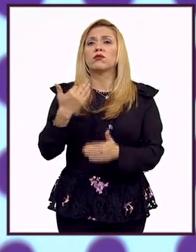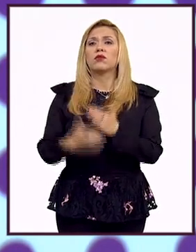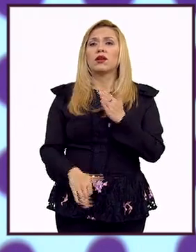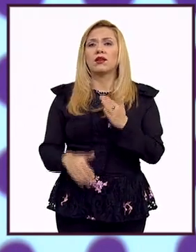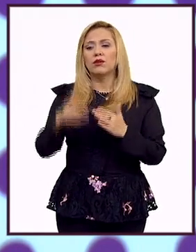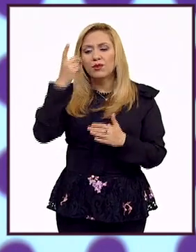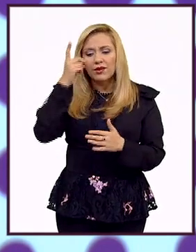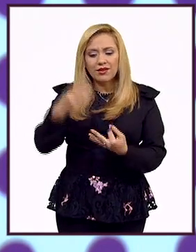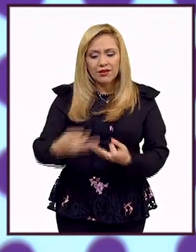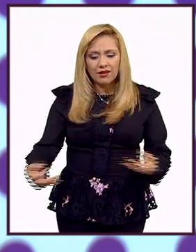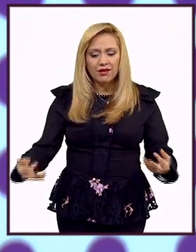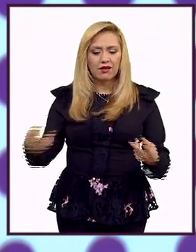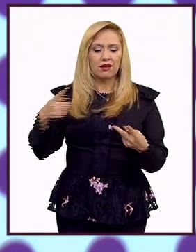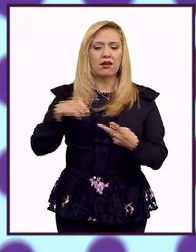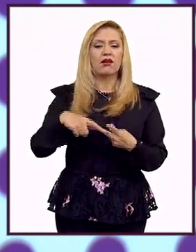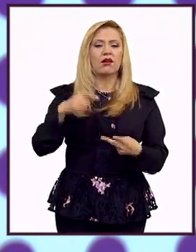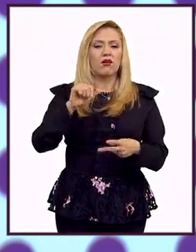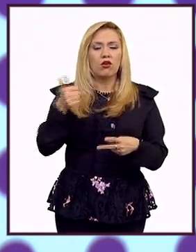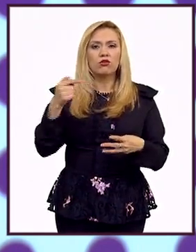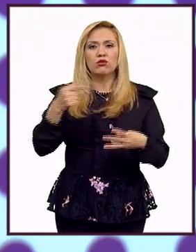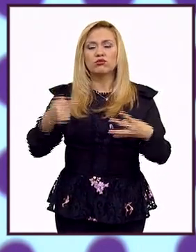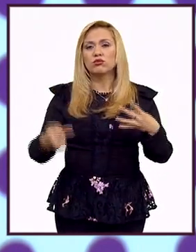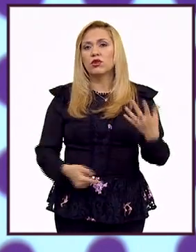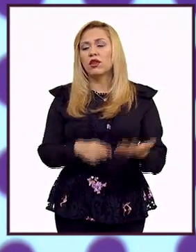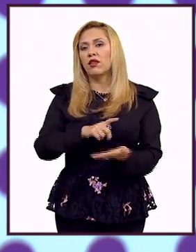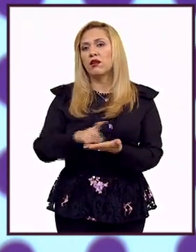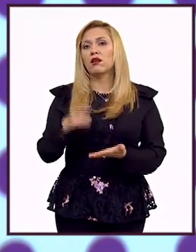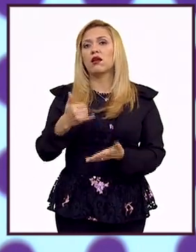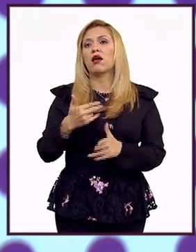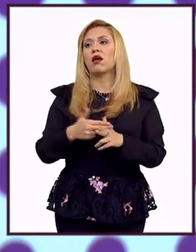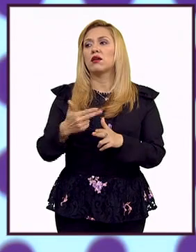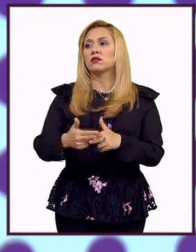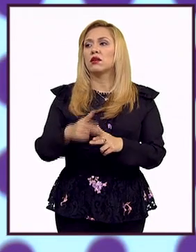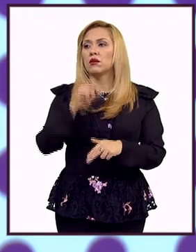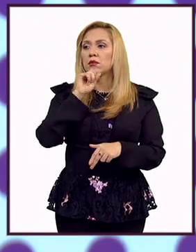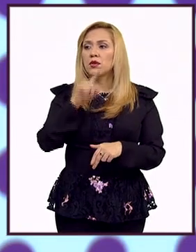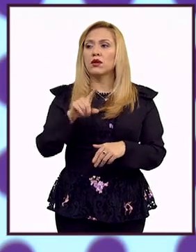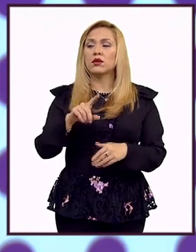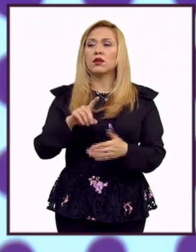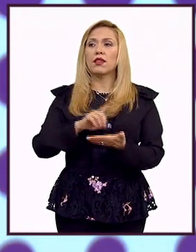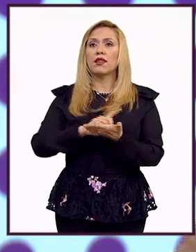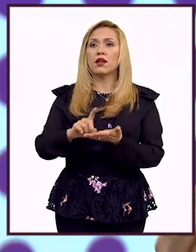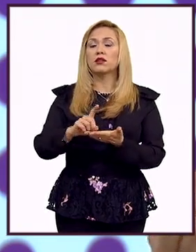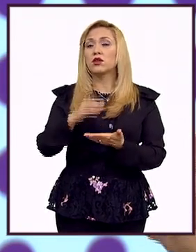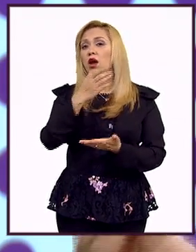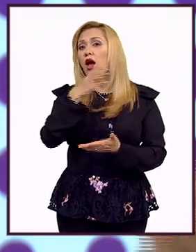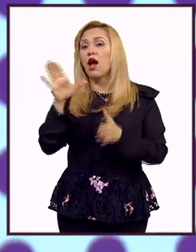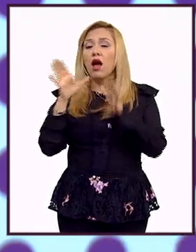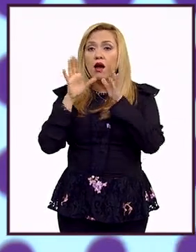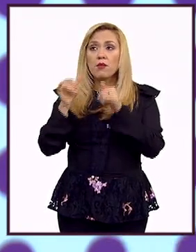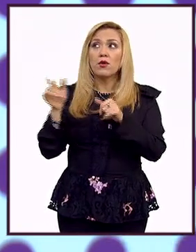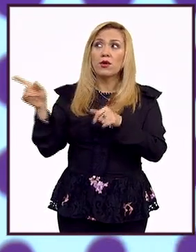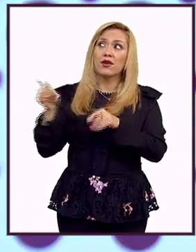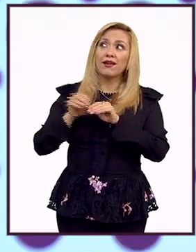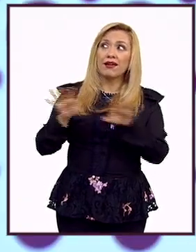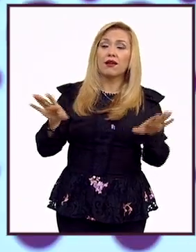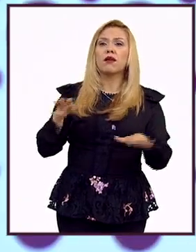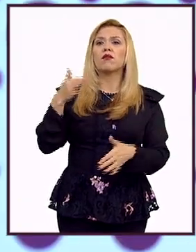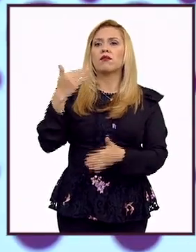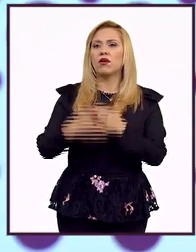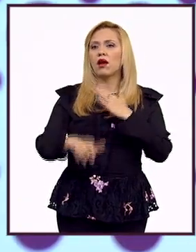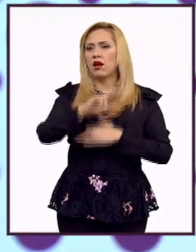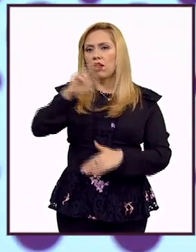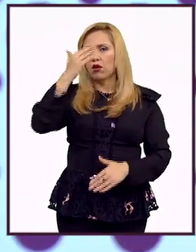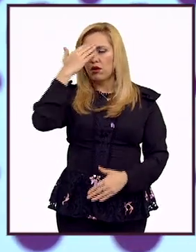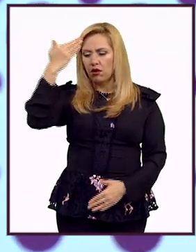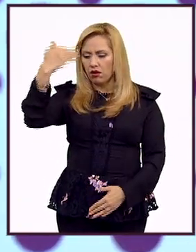de acceso a otro tipo de derechos, e incluso antes de la Declaración de los Derechos de los Campesinos, a la falta misma del reconocimiento de campesino,